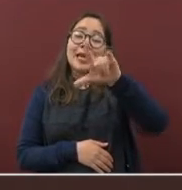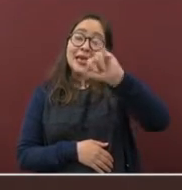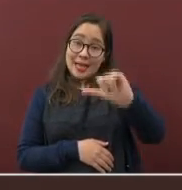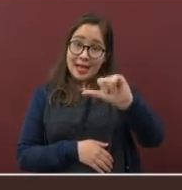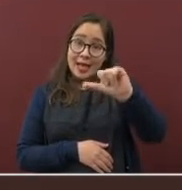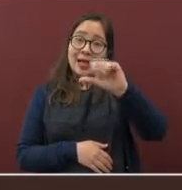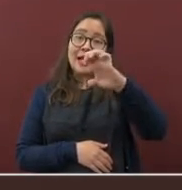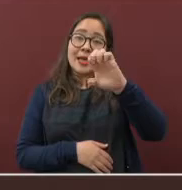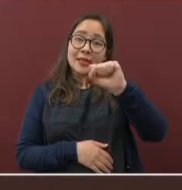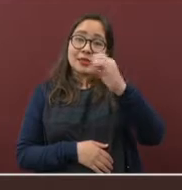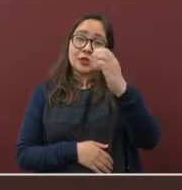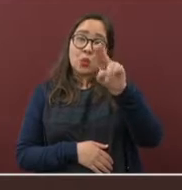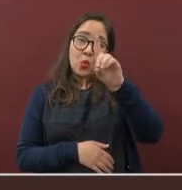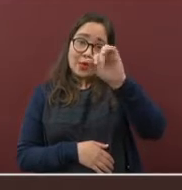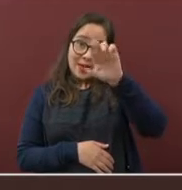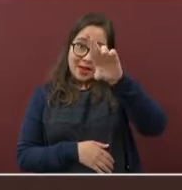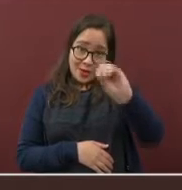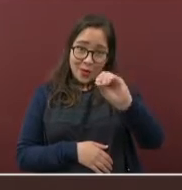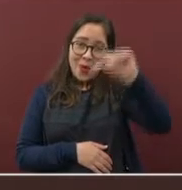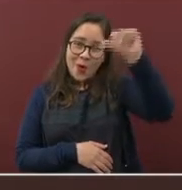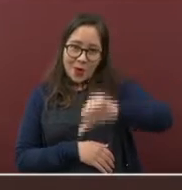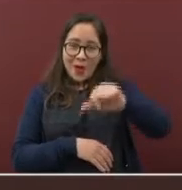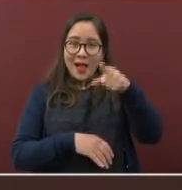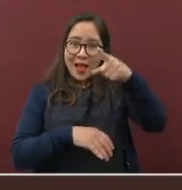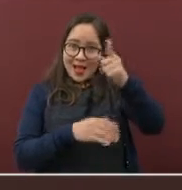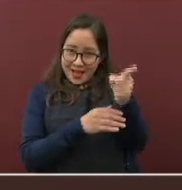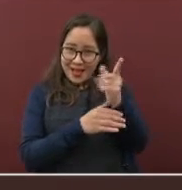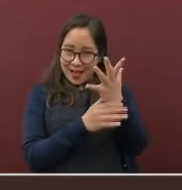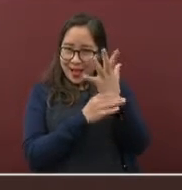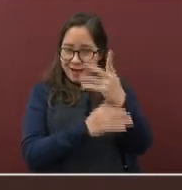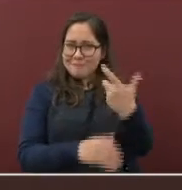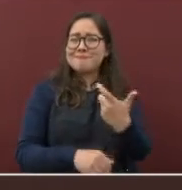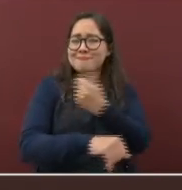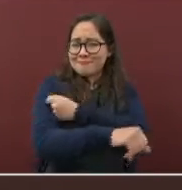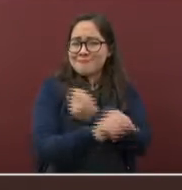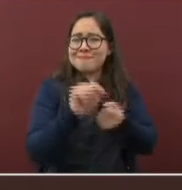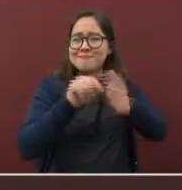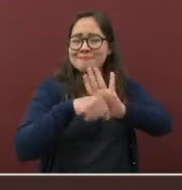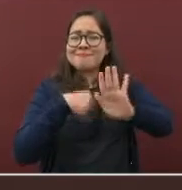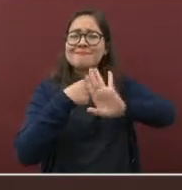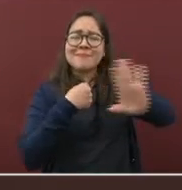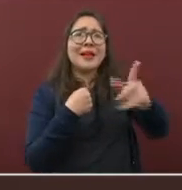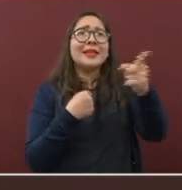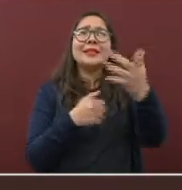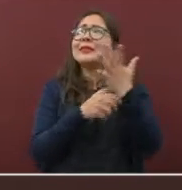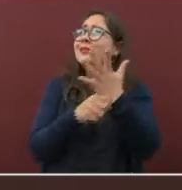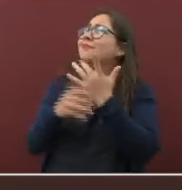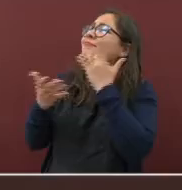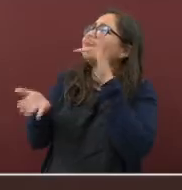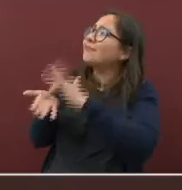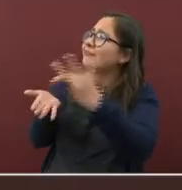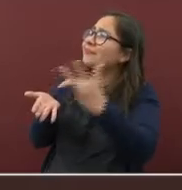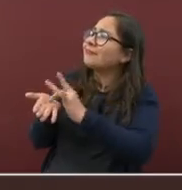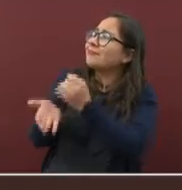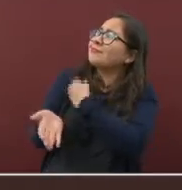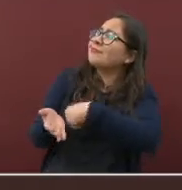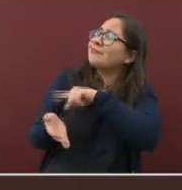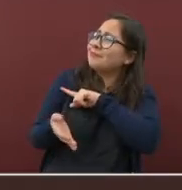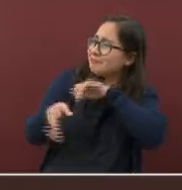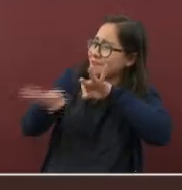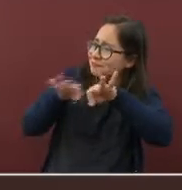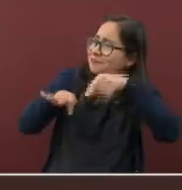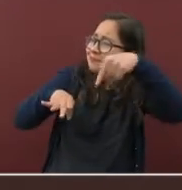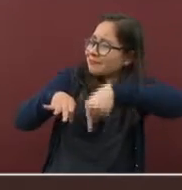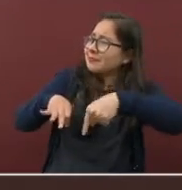que ciudadana que hoy se vacunó y que expresó su agradecimiento por la atención del personal de salud y así